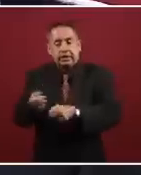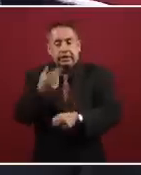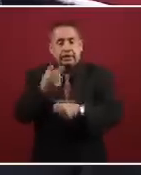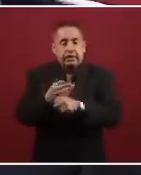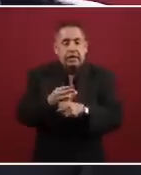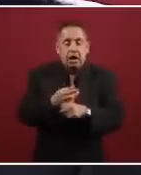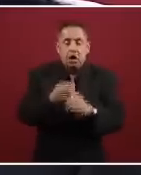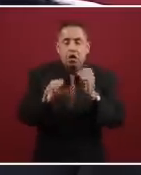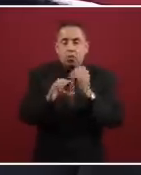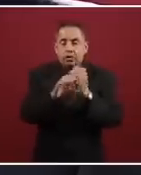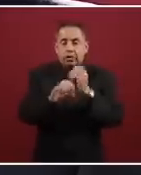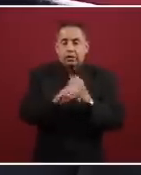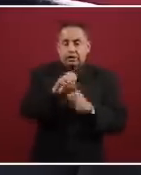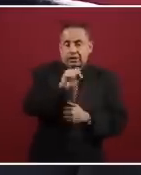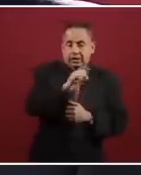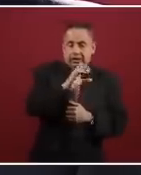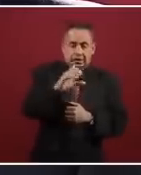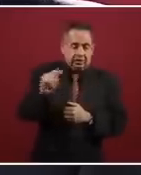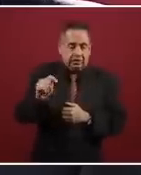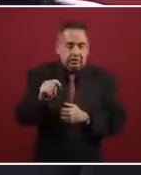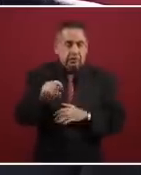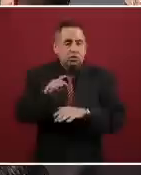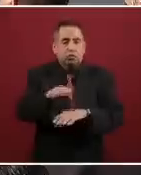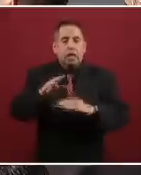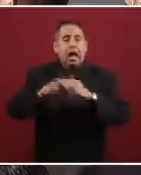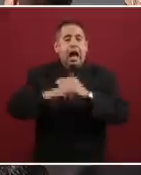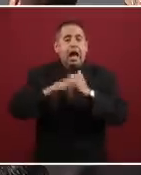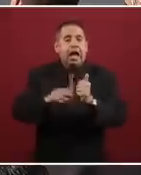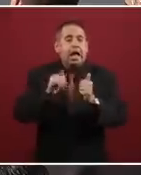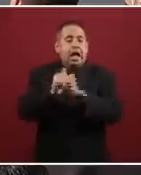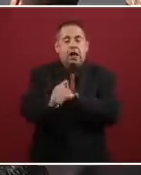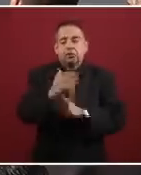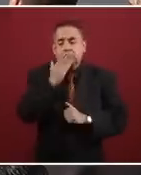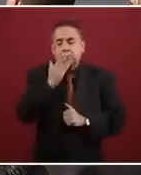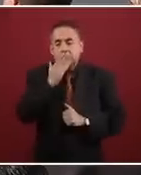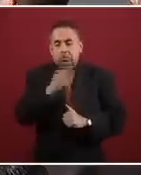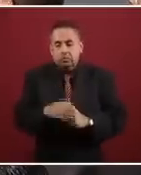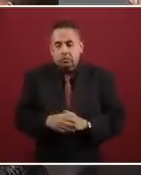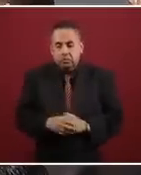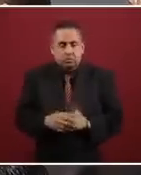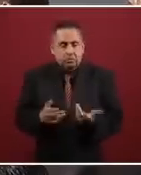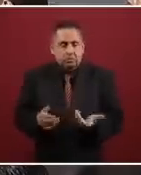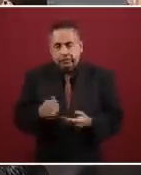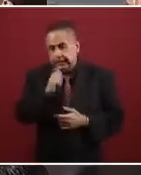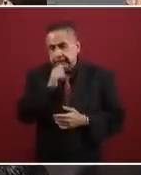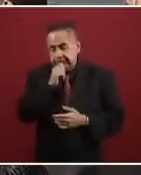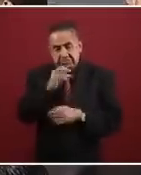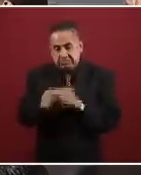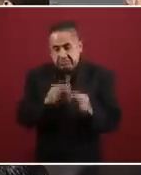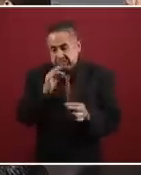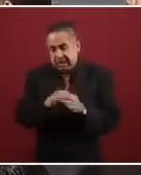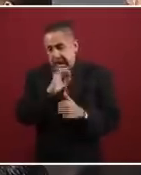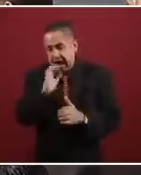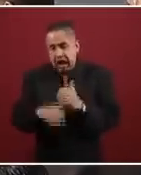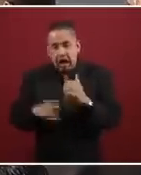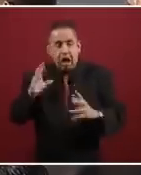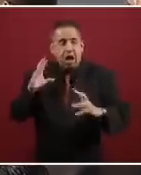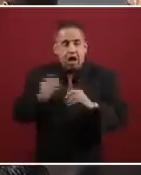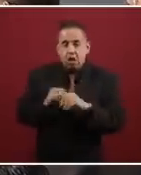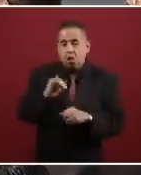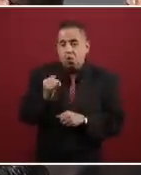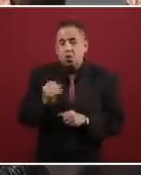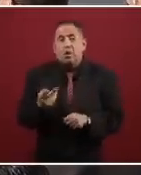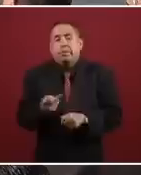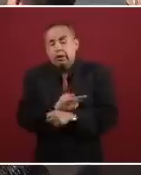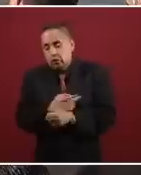Comunicaciones y Transportes sobre la carretera de Sonora, que no se ha concluido y a paso junio, entonces si